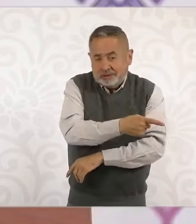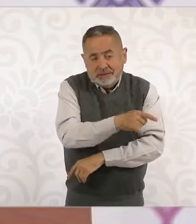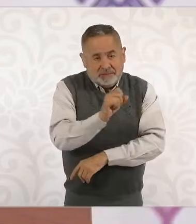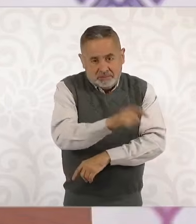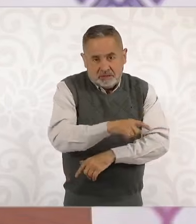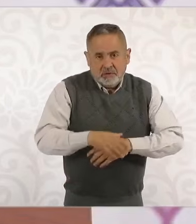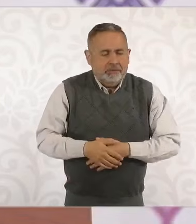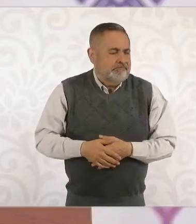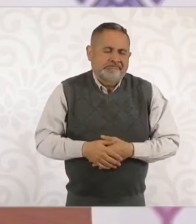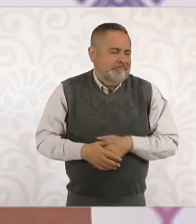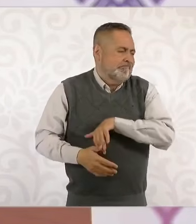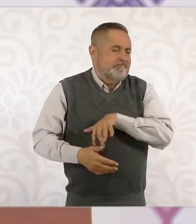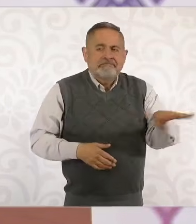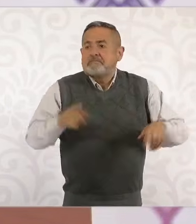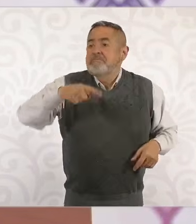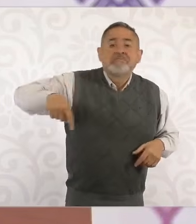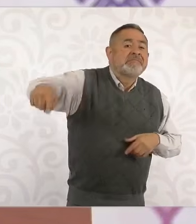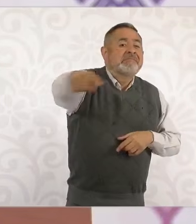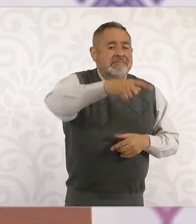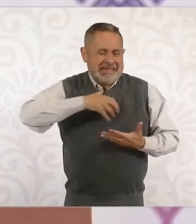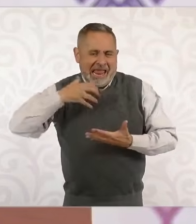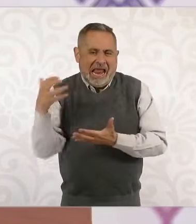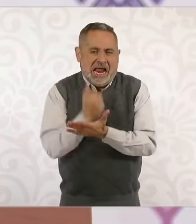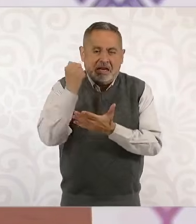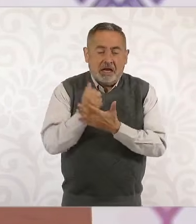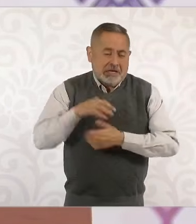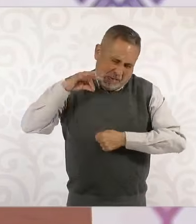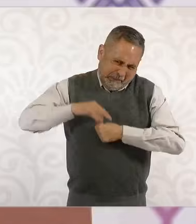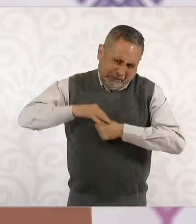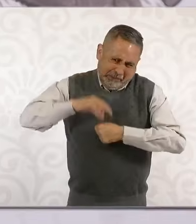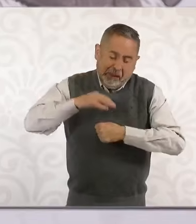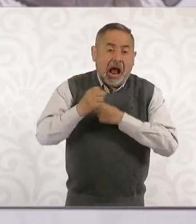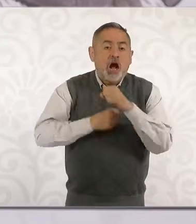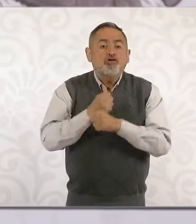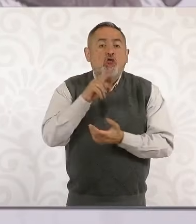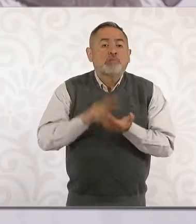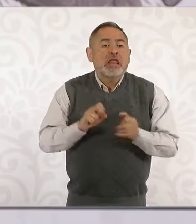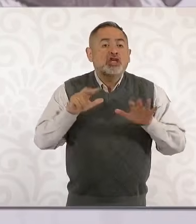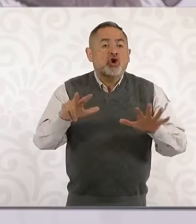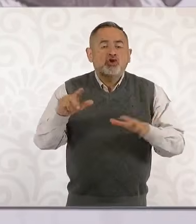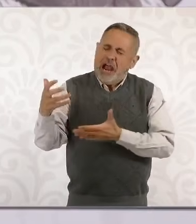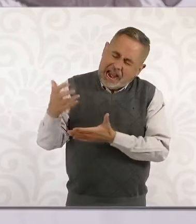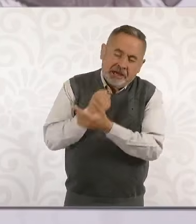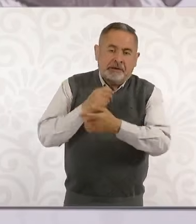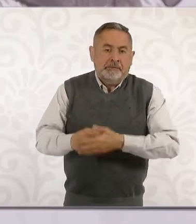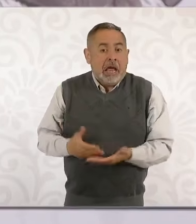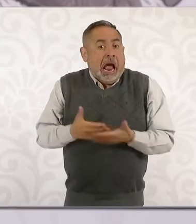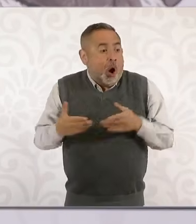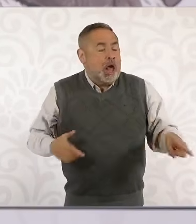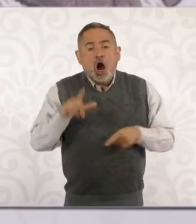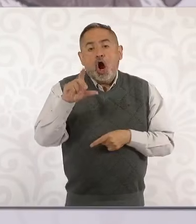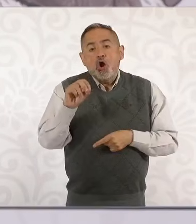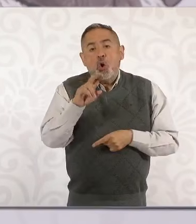Pero el pueblo les ganó, porque en 2018 ganó. Ahora Lorenzo Córdoba está preparando